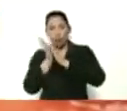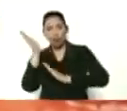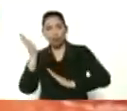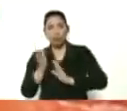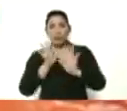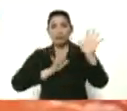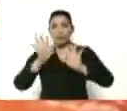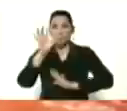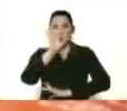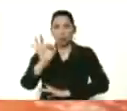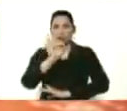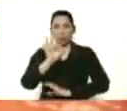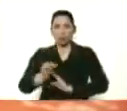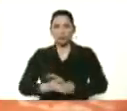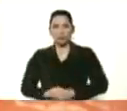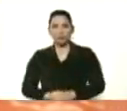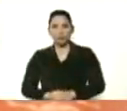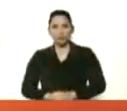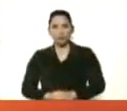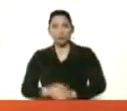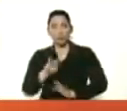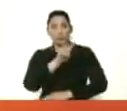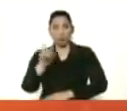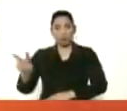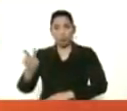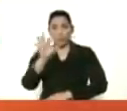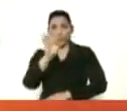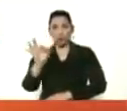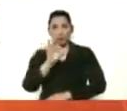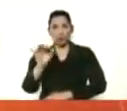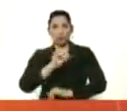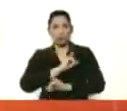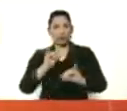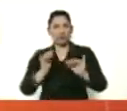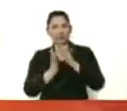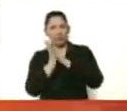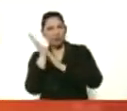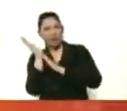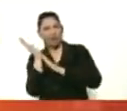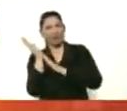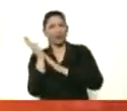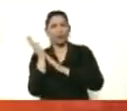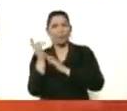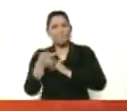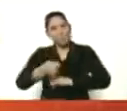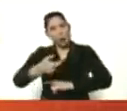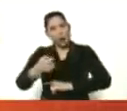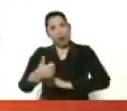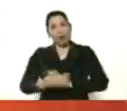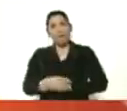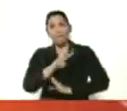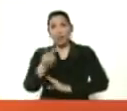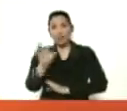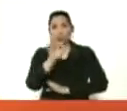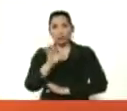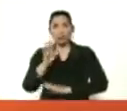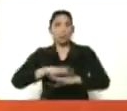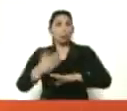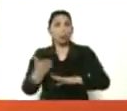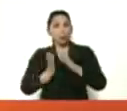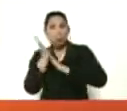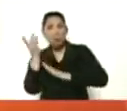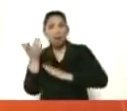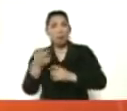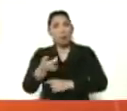¿No? Y el 22% está durmiendo menos. Hay que averiguar en este 22% por qué están durmiendo